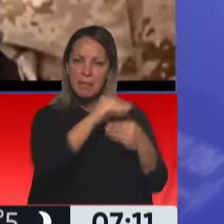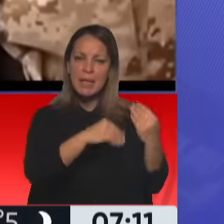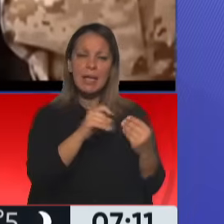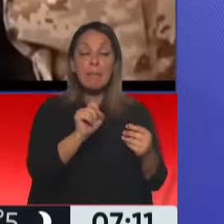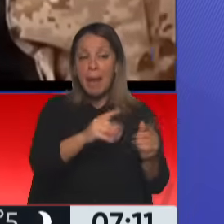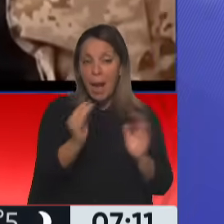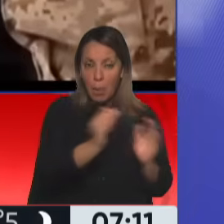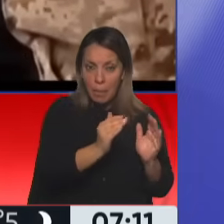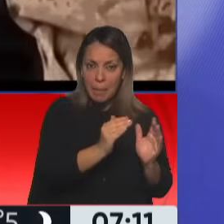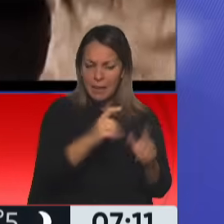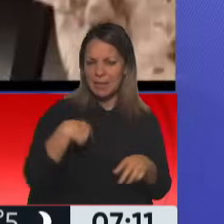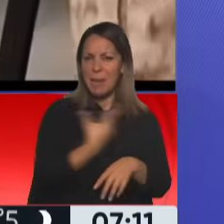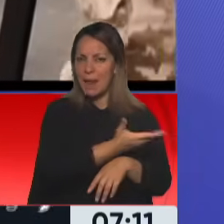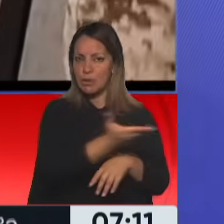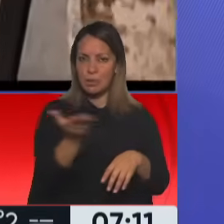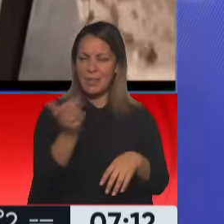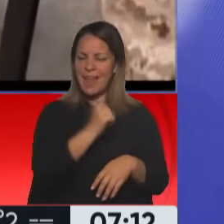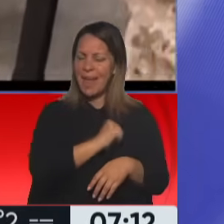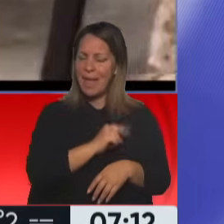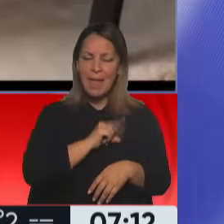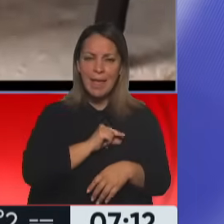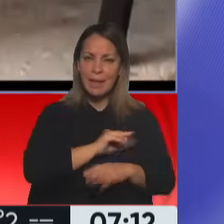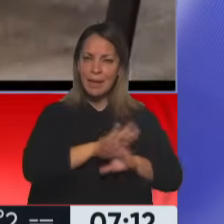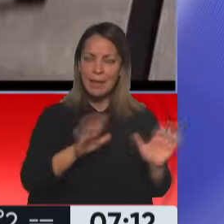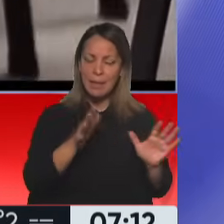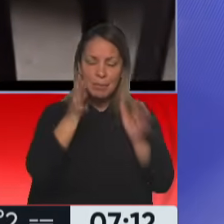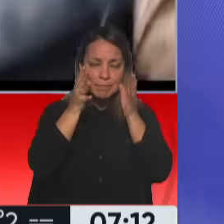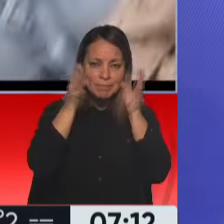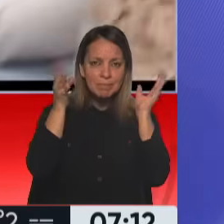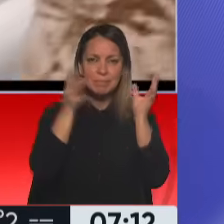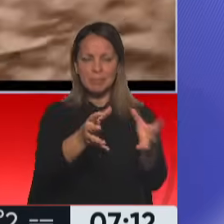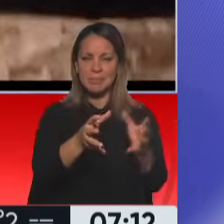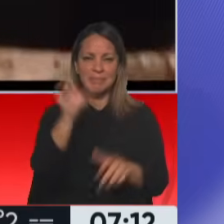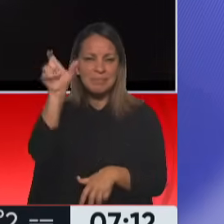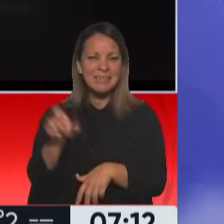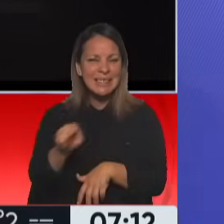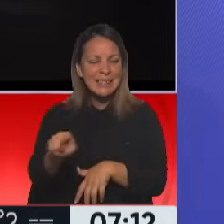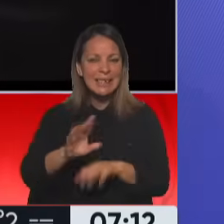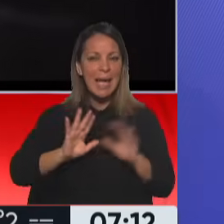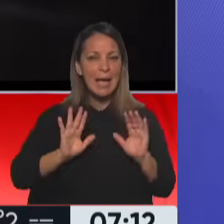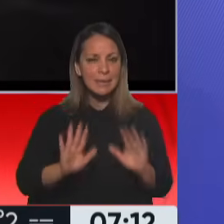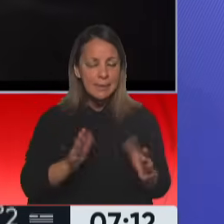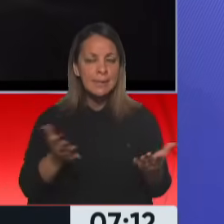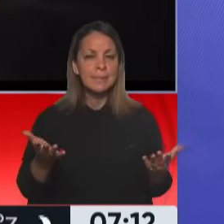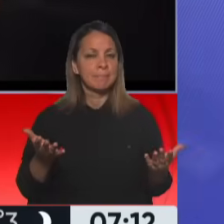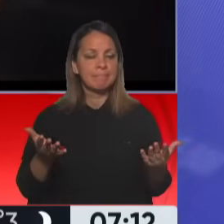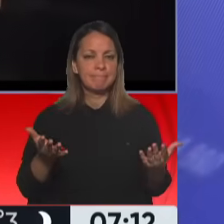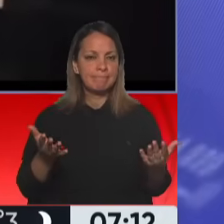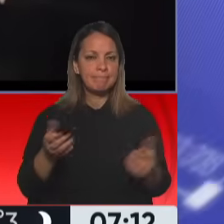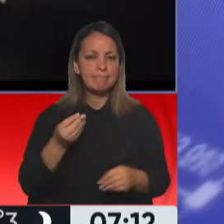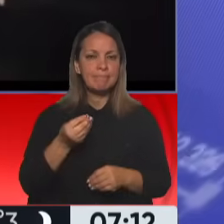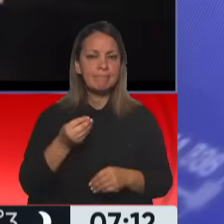una sociedad que estaba herida por semejantes hechos aberrantes, ¿no? Y como decíamos nosotros,